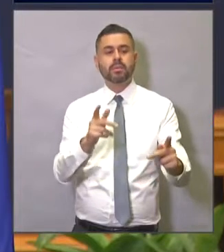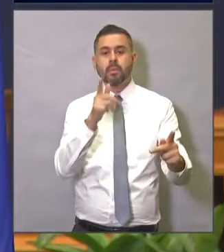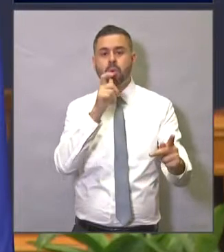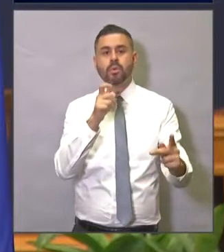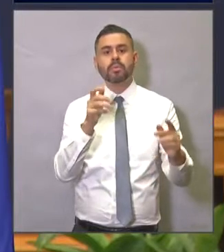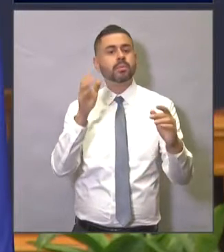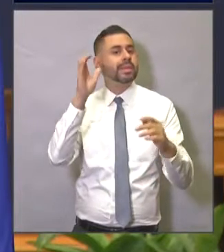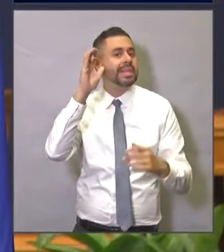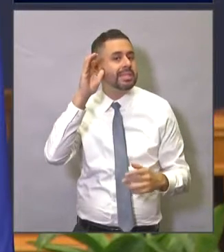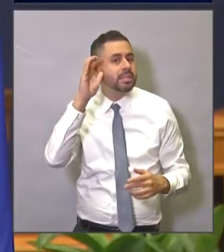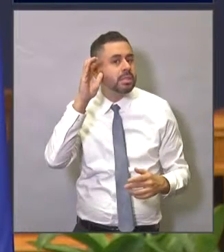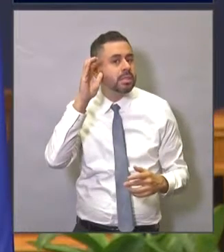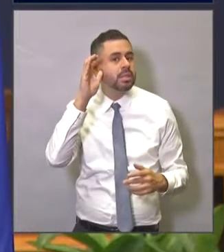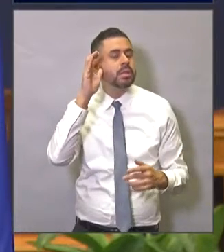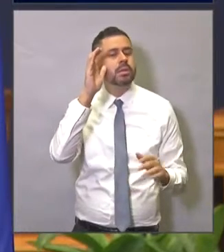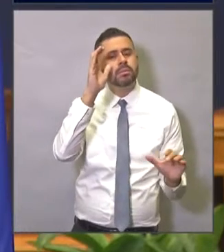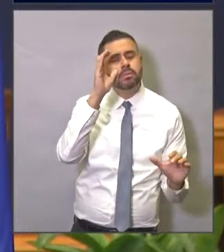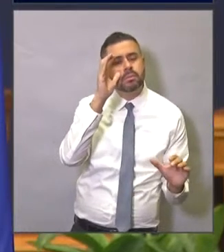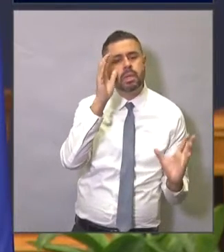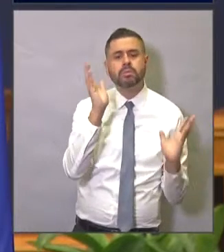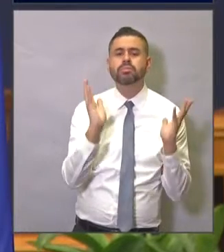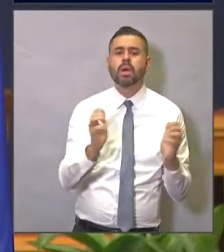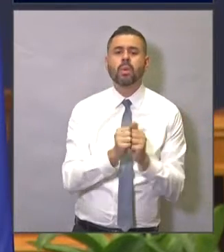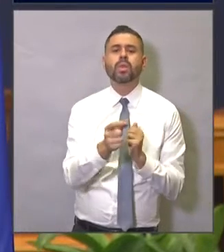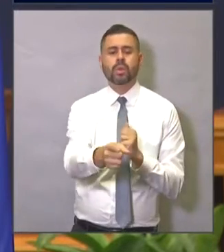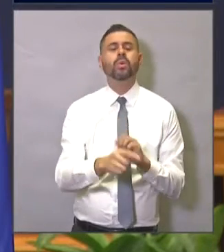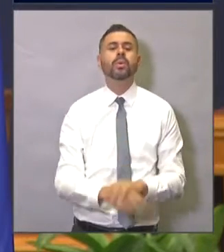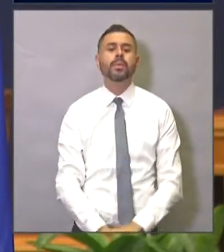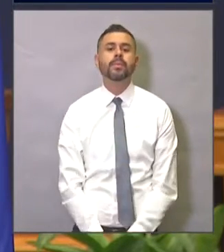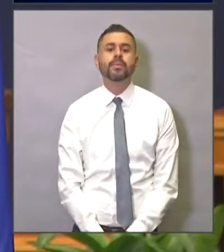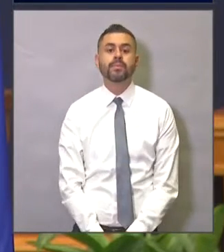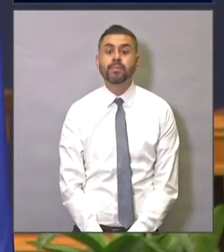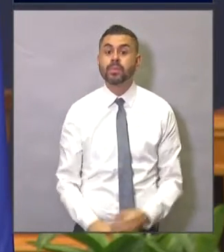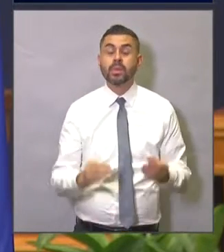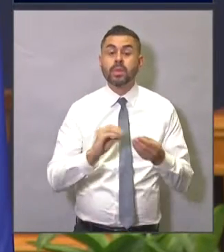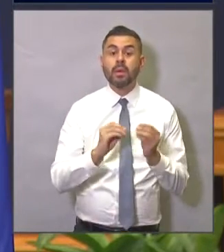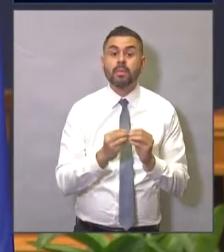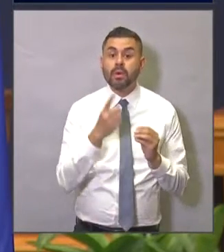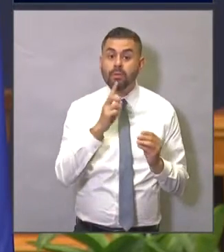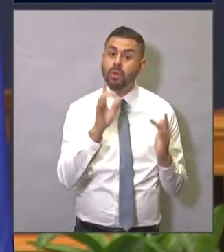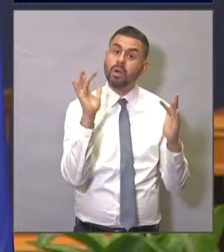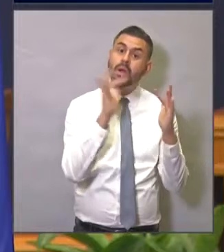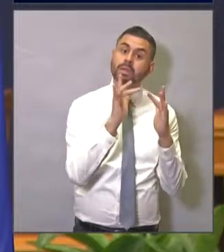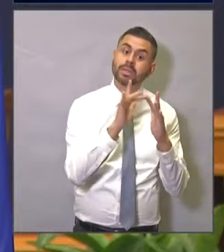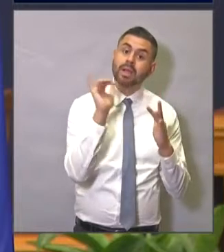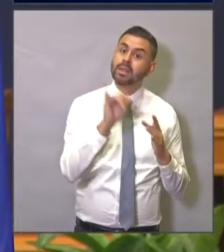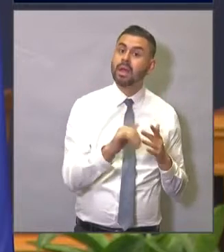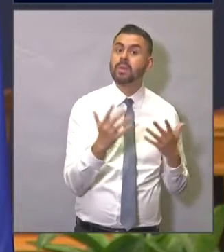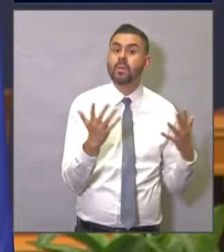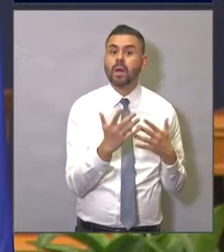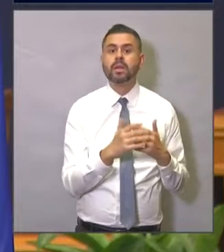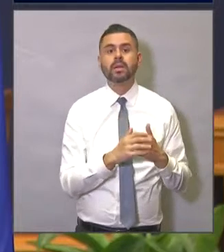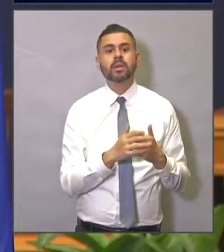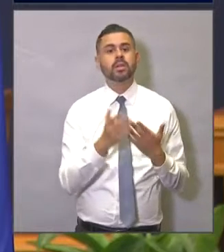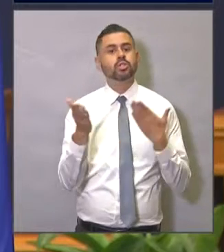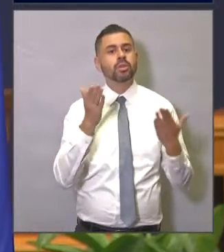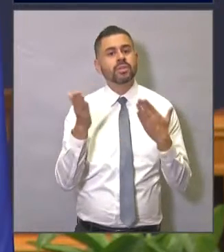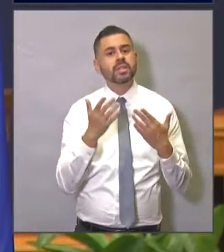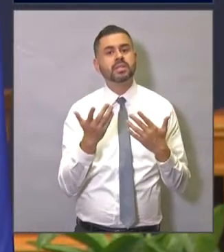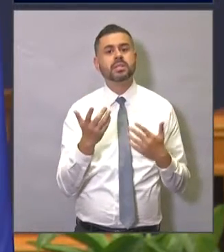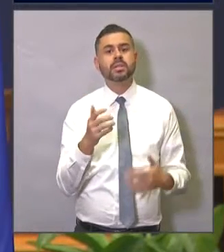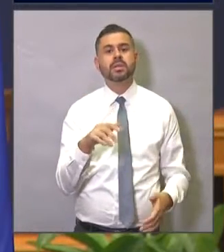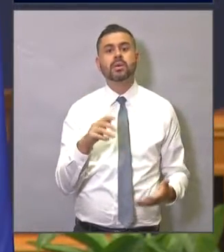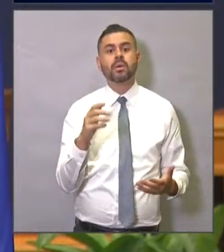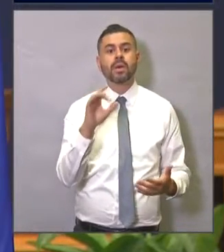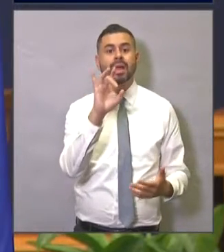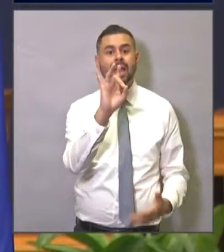activamente y están capacitados para hablar con usted. El número de teléfono para acceder a todos estos servicios